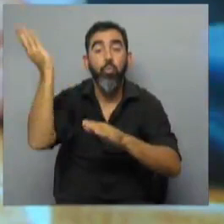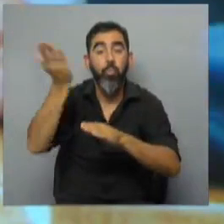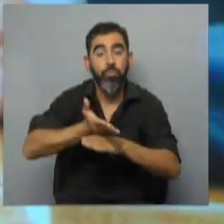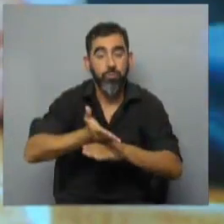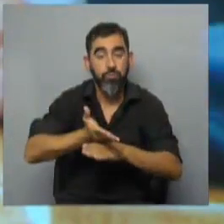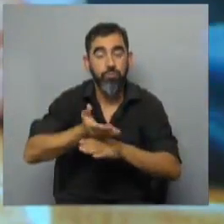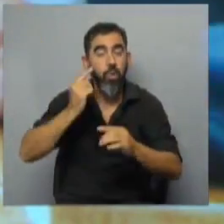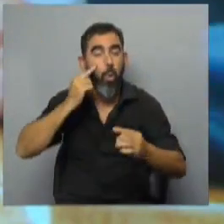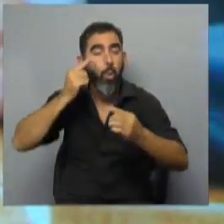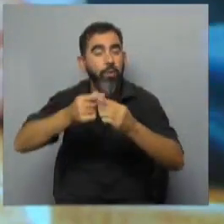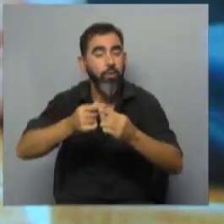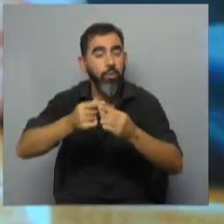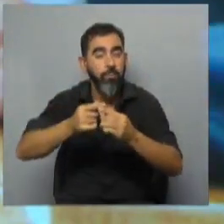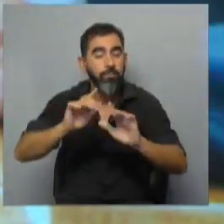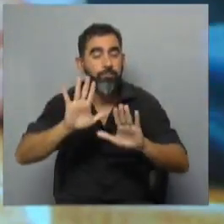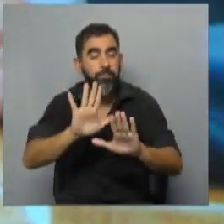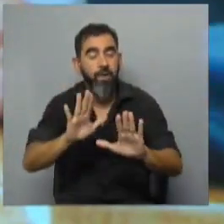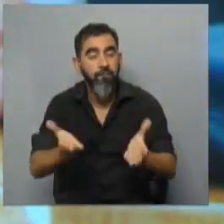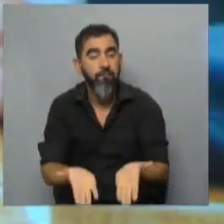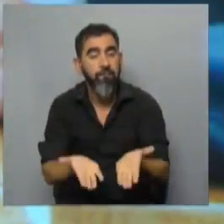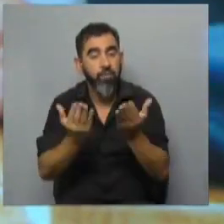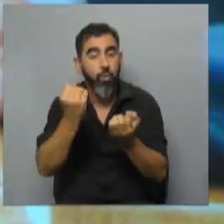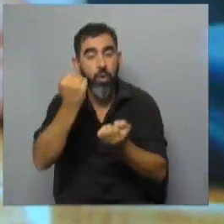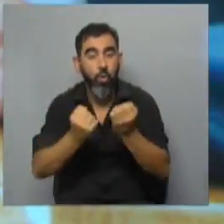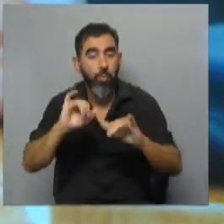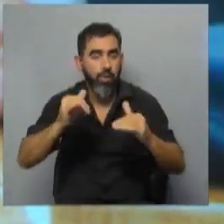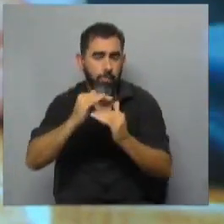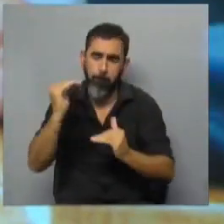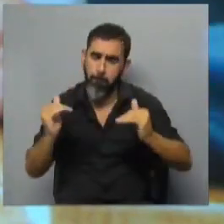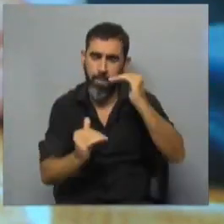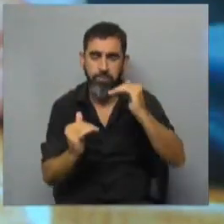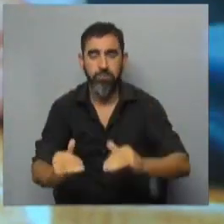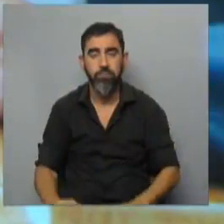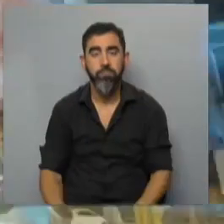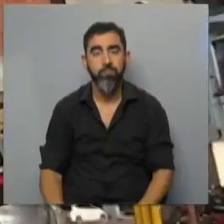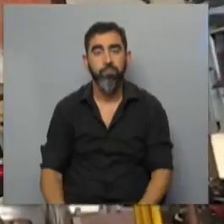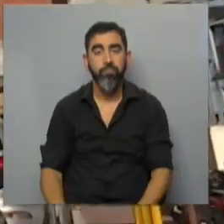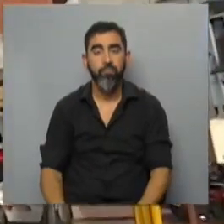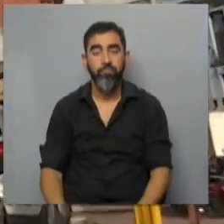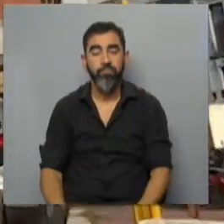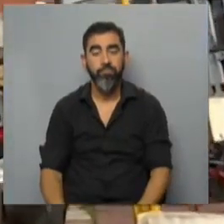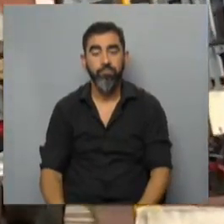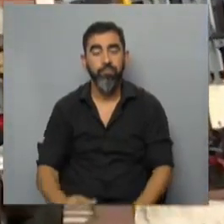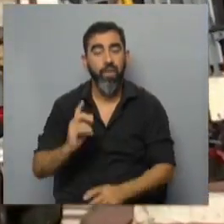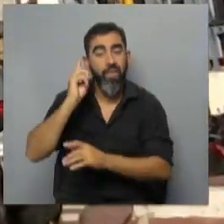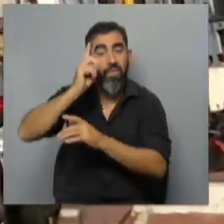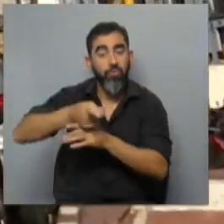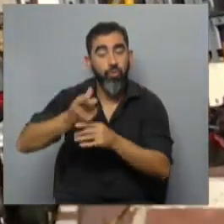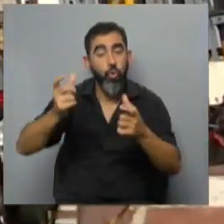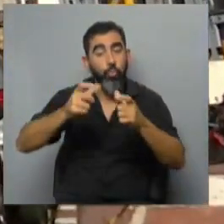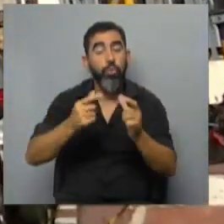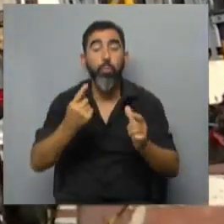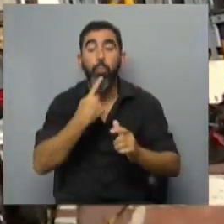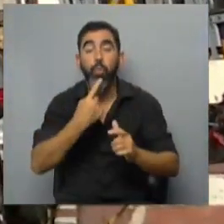medida pretende enfrentar el aumento de la inflación que se ubica por fuera del rango meta la decisión del comité de